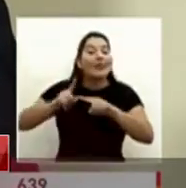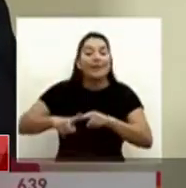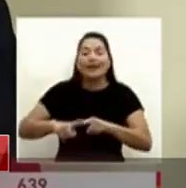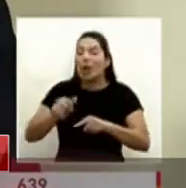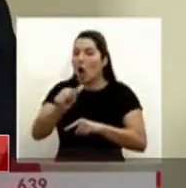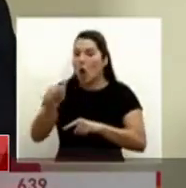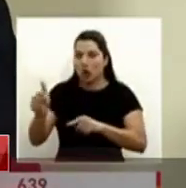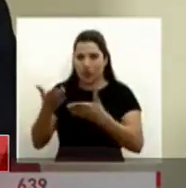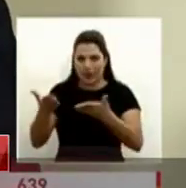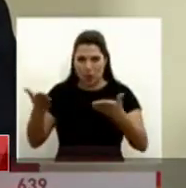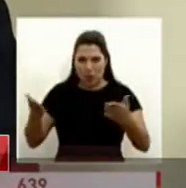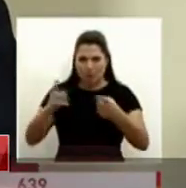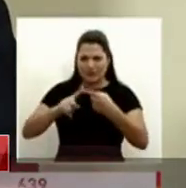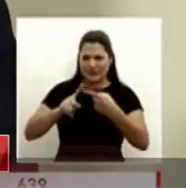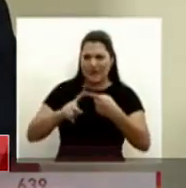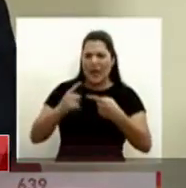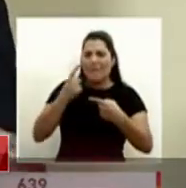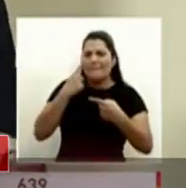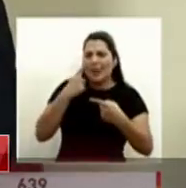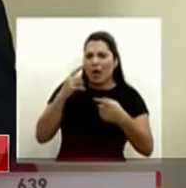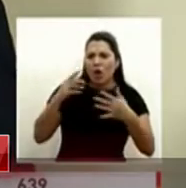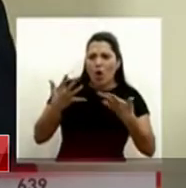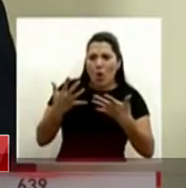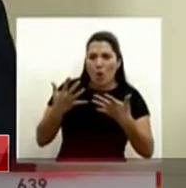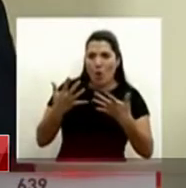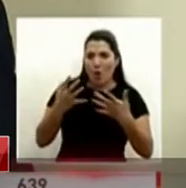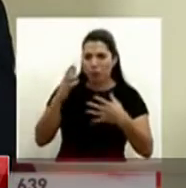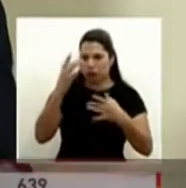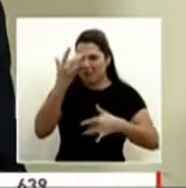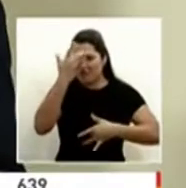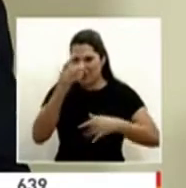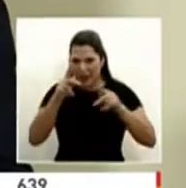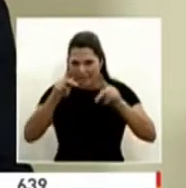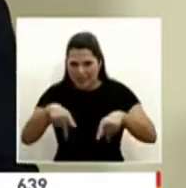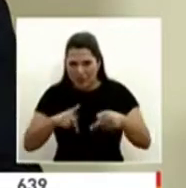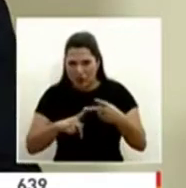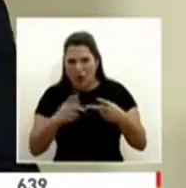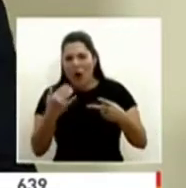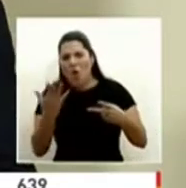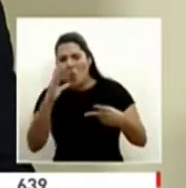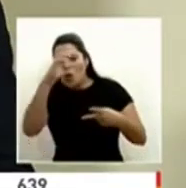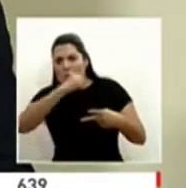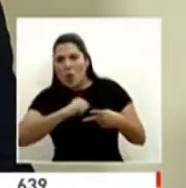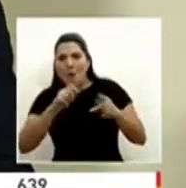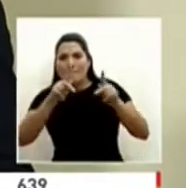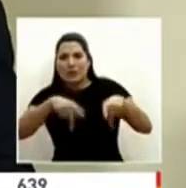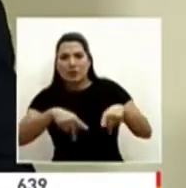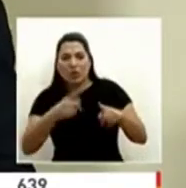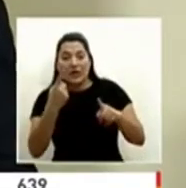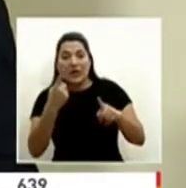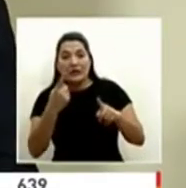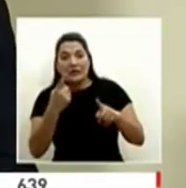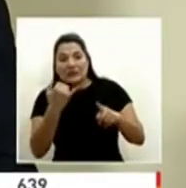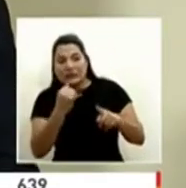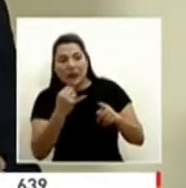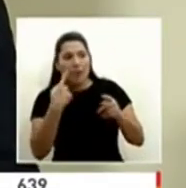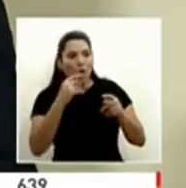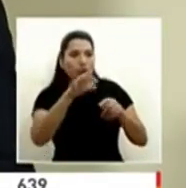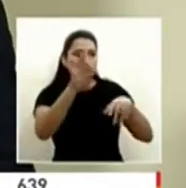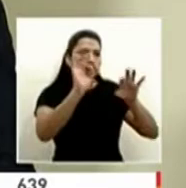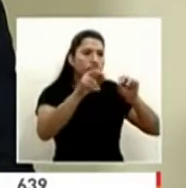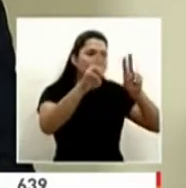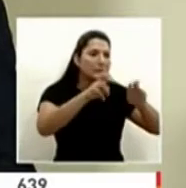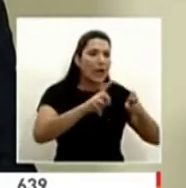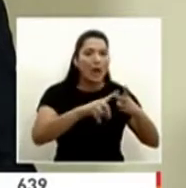por cómo se están captando los casos, ¿verdad? Si es por qué tipo de vigilancia, si es una vigilancia ya por zonas de riesgo, una vigilancia por nexo epidemiológico, si también esos casos,